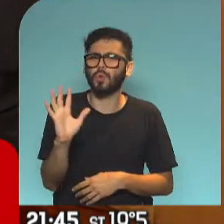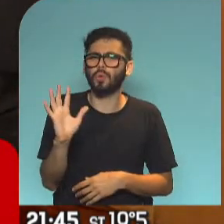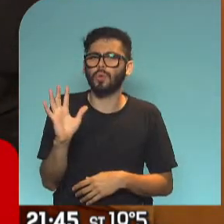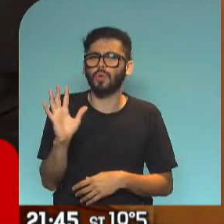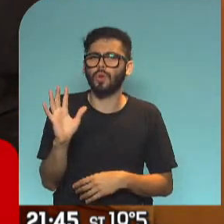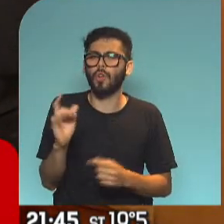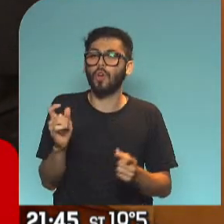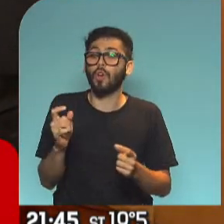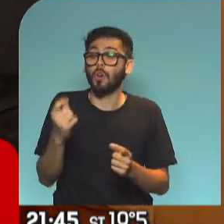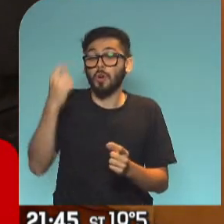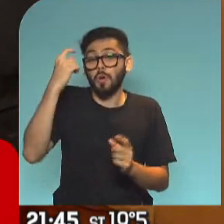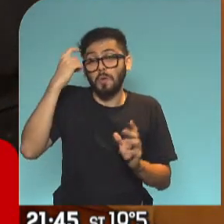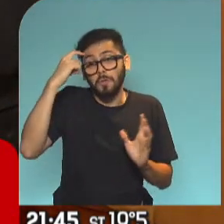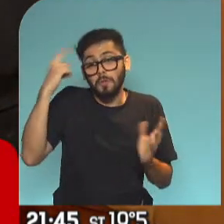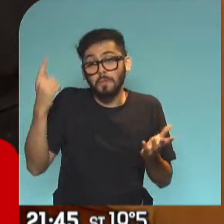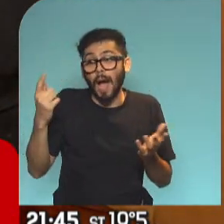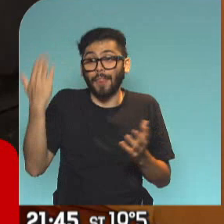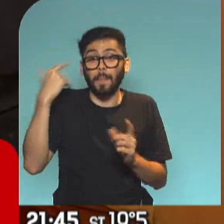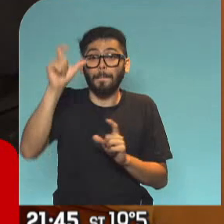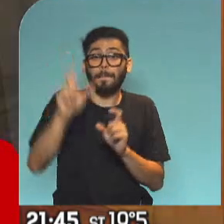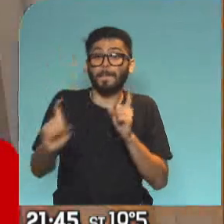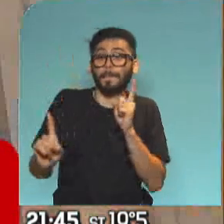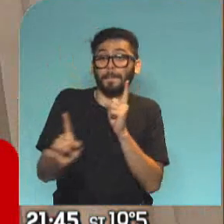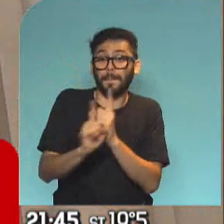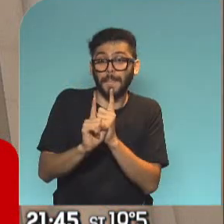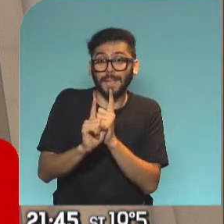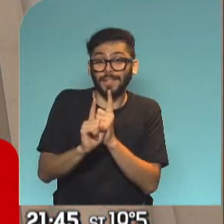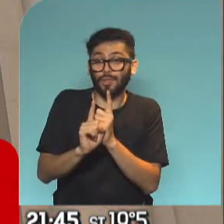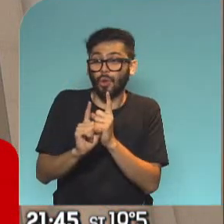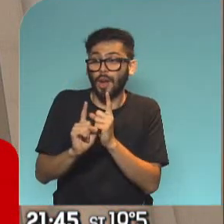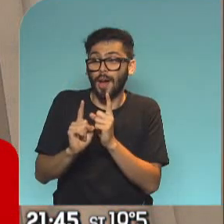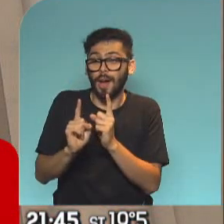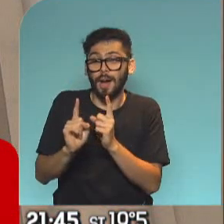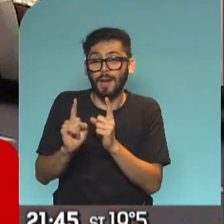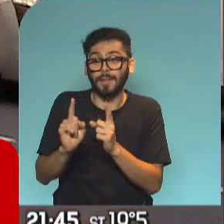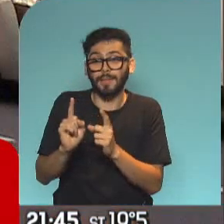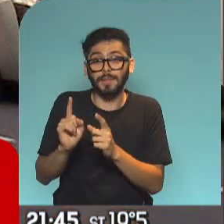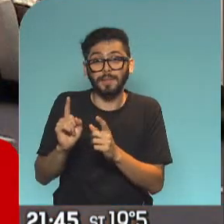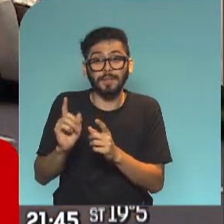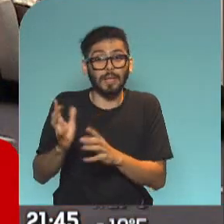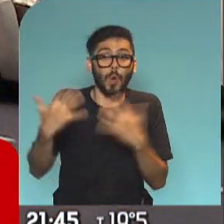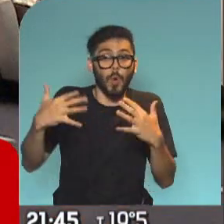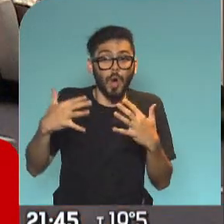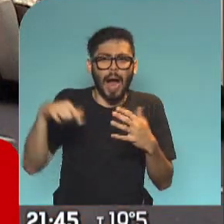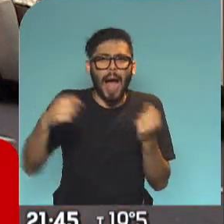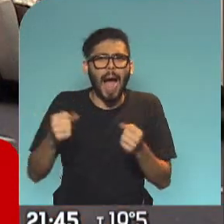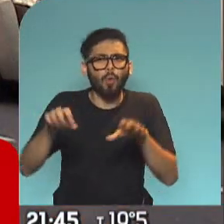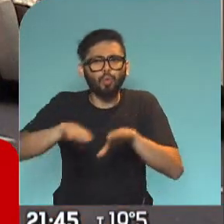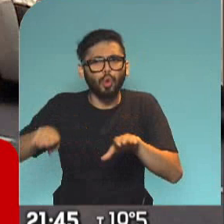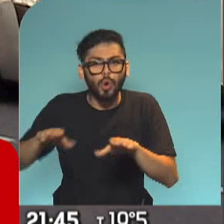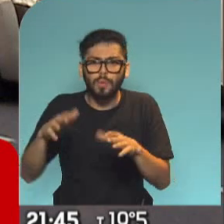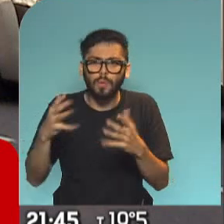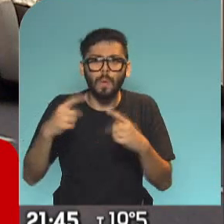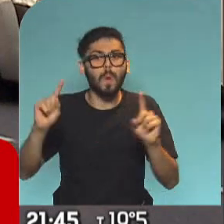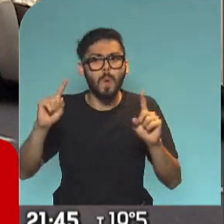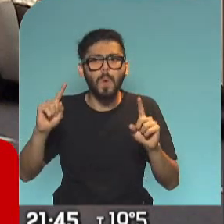lo que generaba, no quiero imaginar lo que va a ser la obra con gente dentro del auto. Bueno, justamente hablaste de un tópico que para mí es fundamental